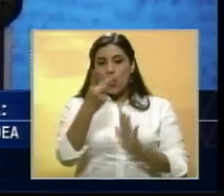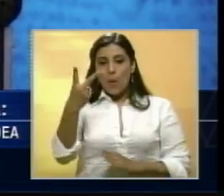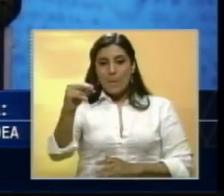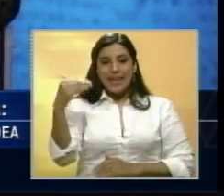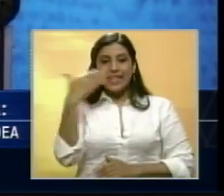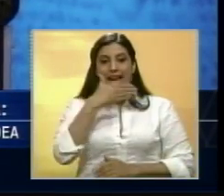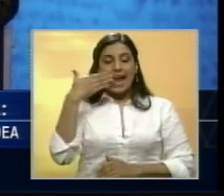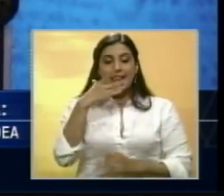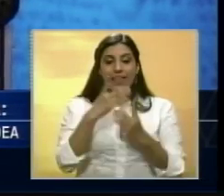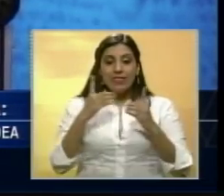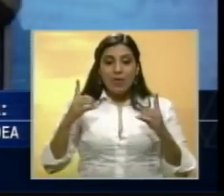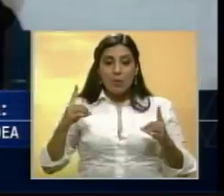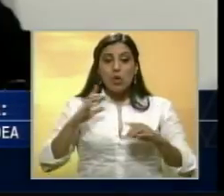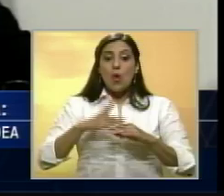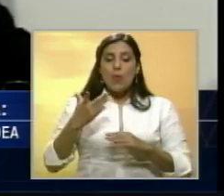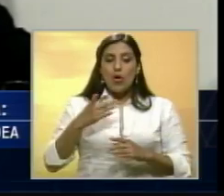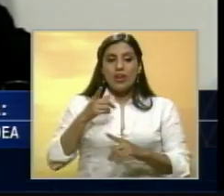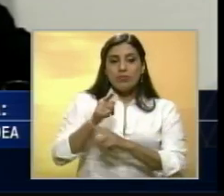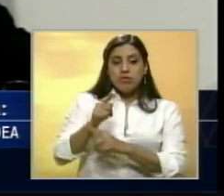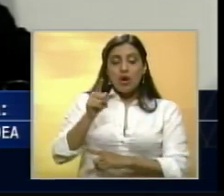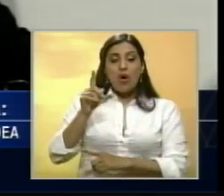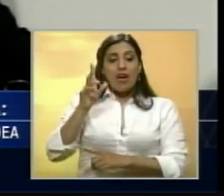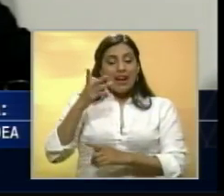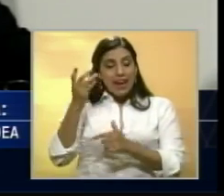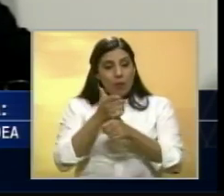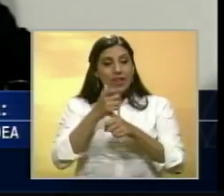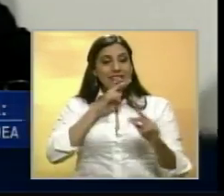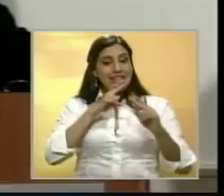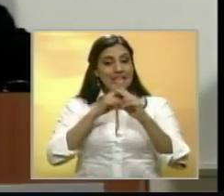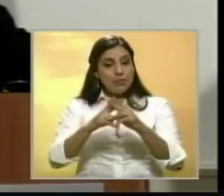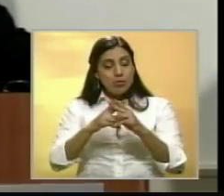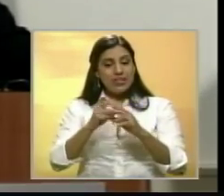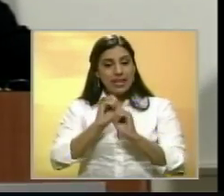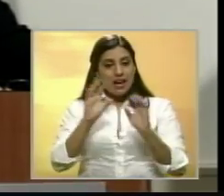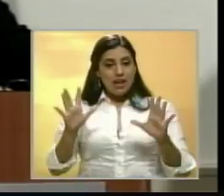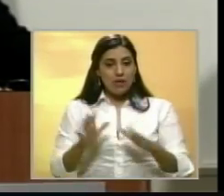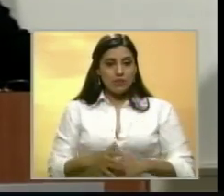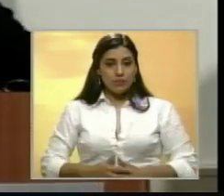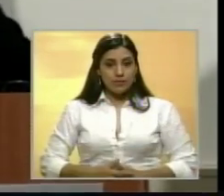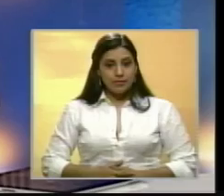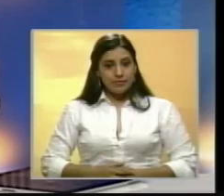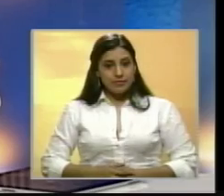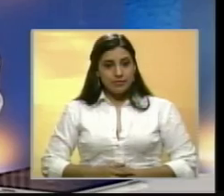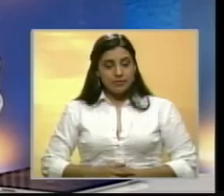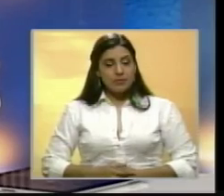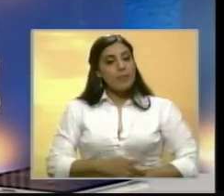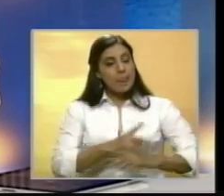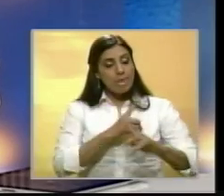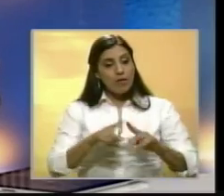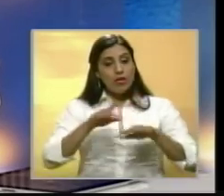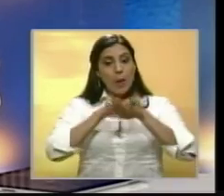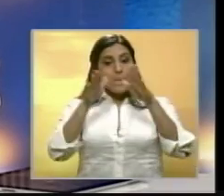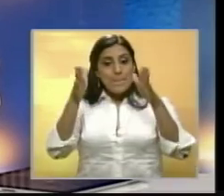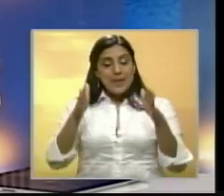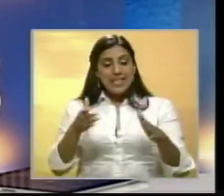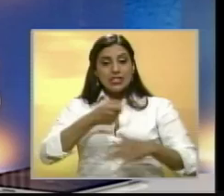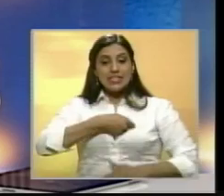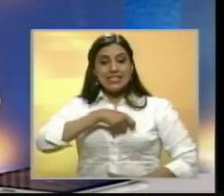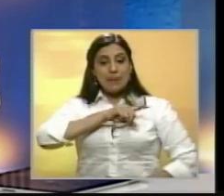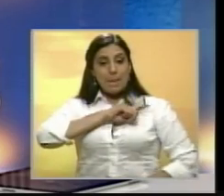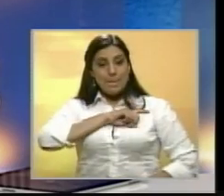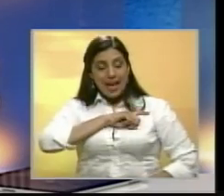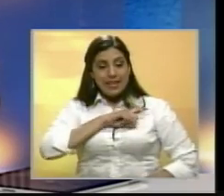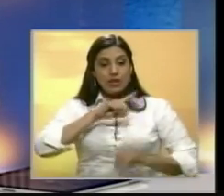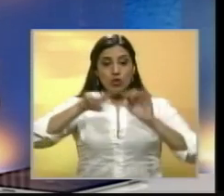Carta Democrática, debido a que impone la obligación de lograr resultados precisos. El ministro español de